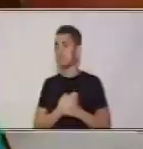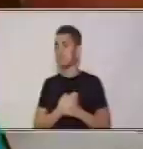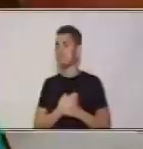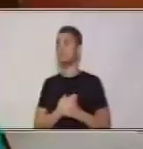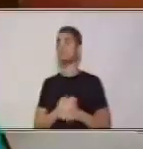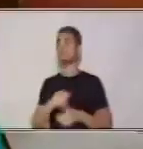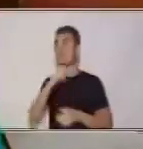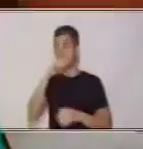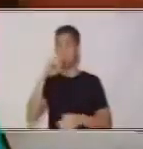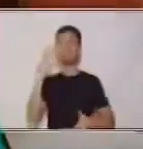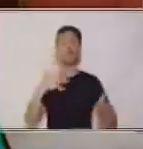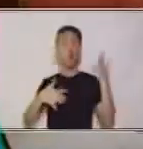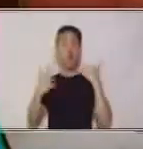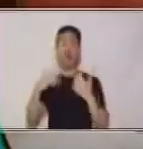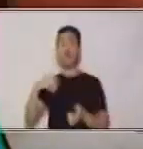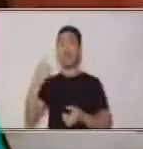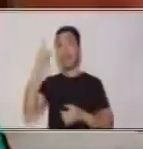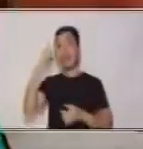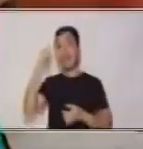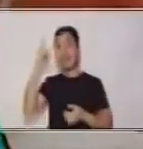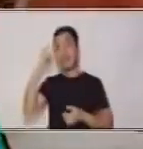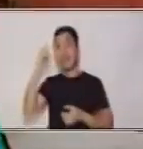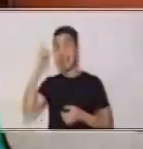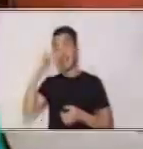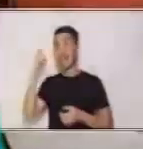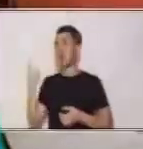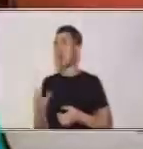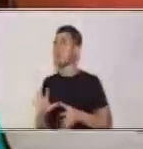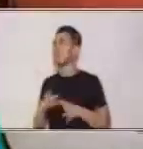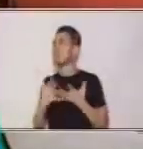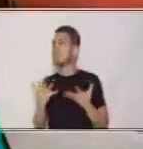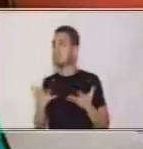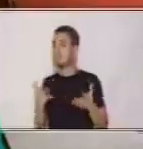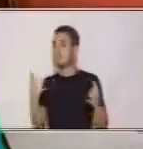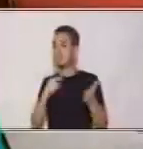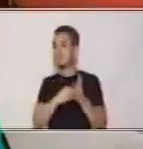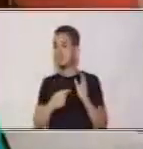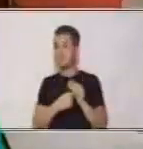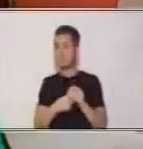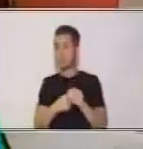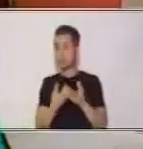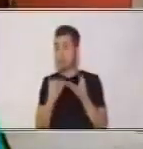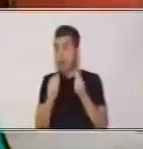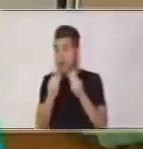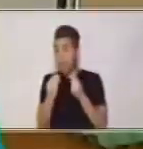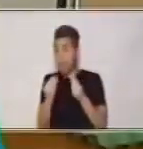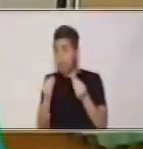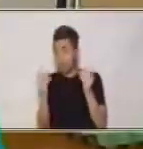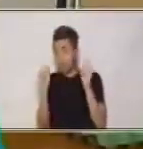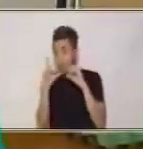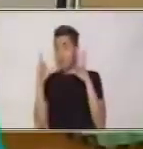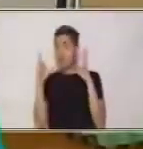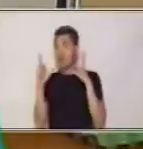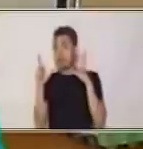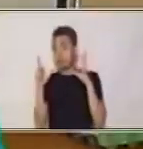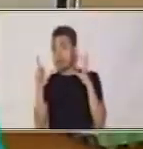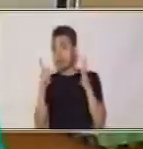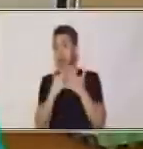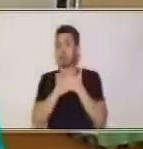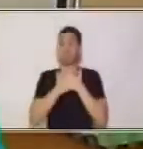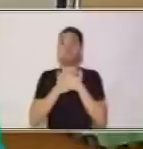es el... Es el miedo. Es la sorpresa. Es el susto. El color